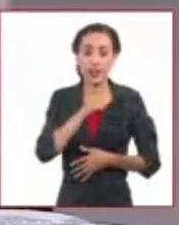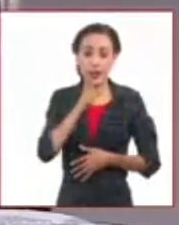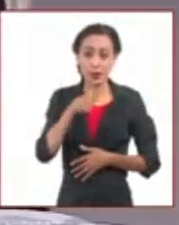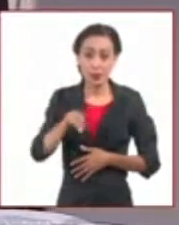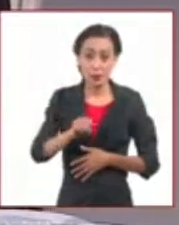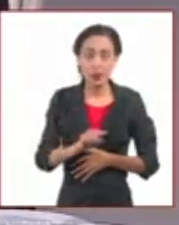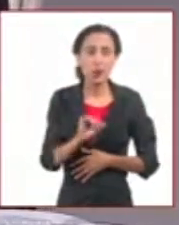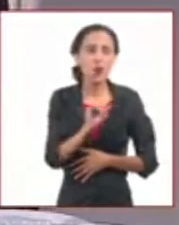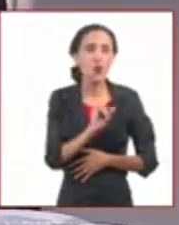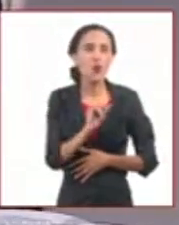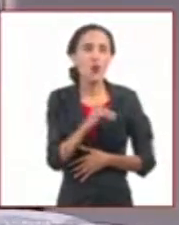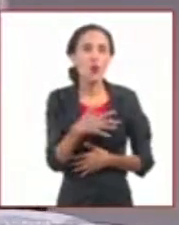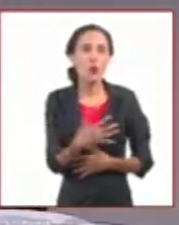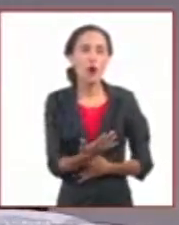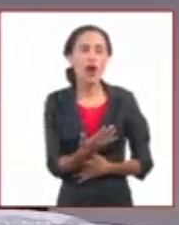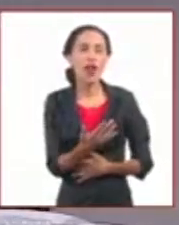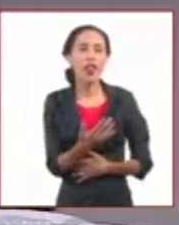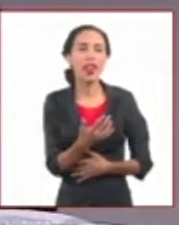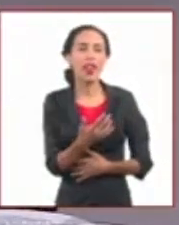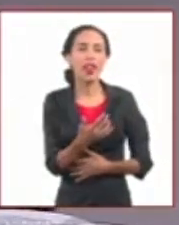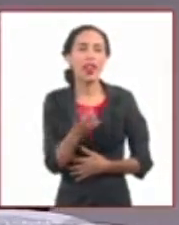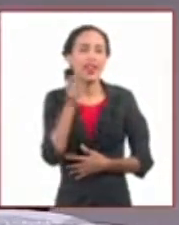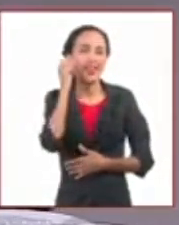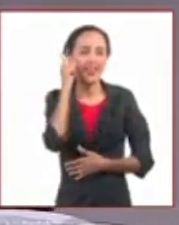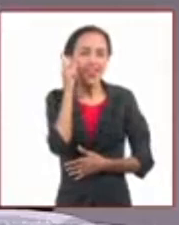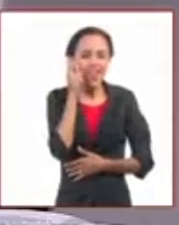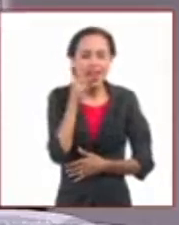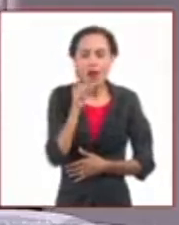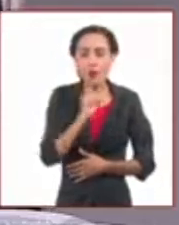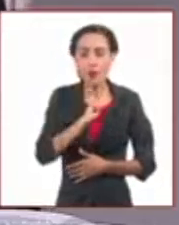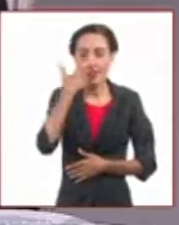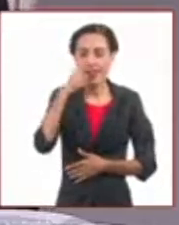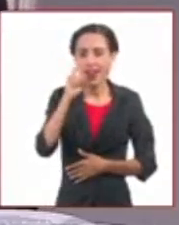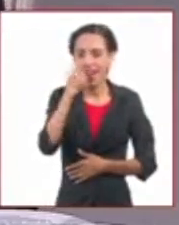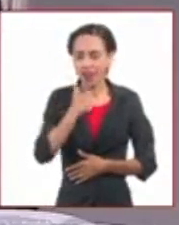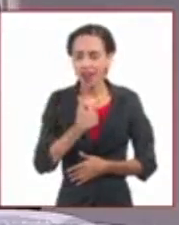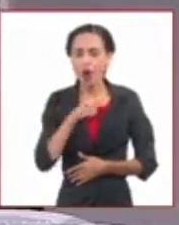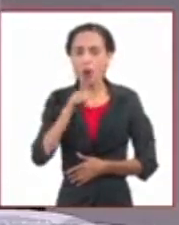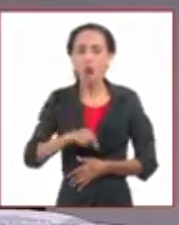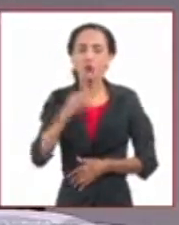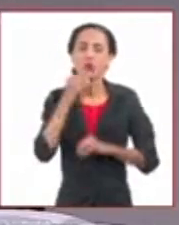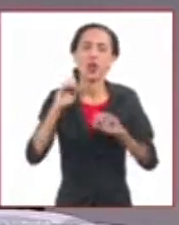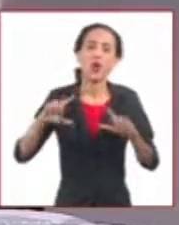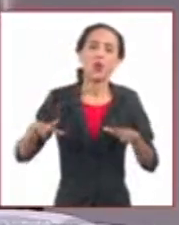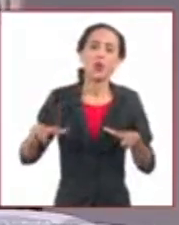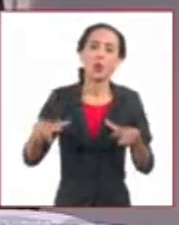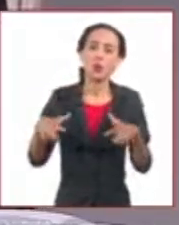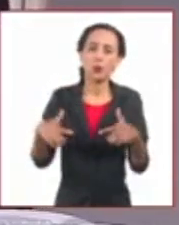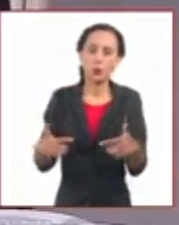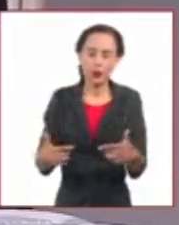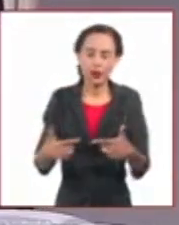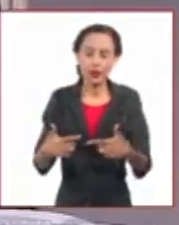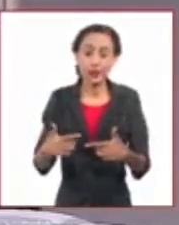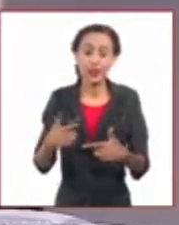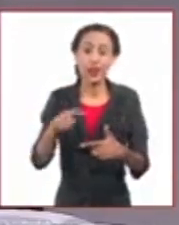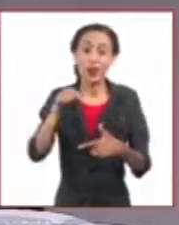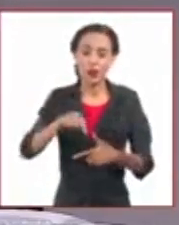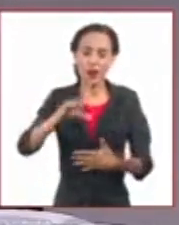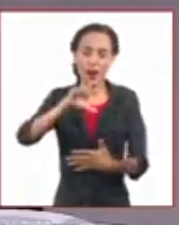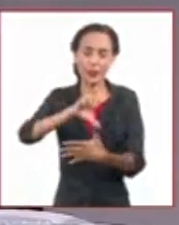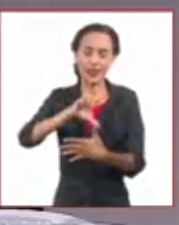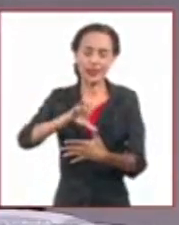quedó con el que se quedó fase facilitara hoy por las venas abiertas de américa latina' como decía haber